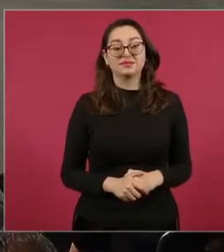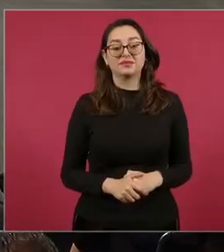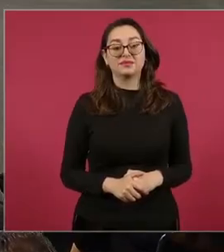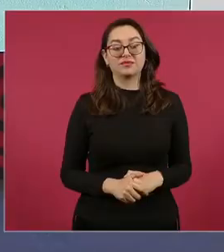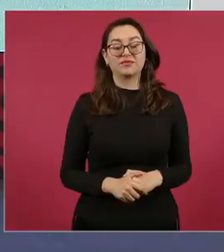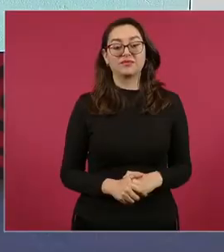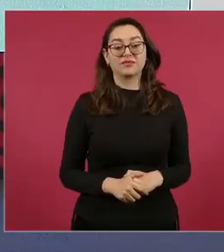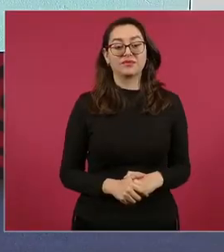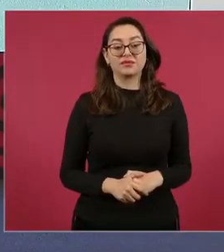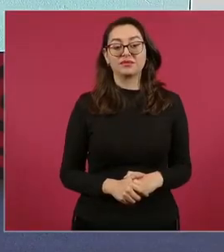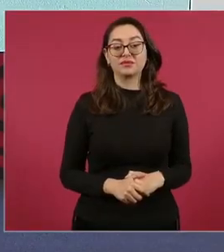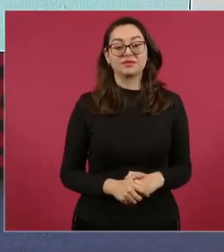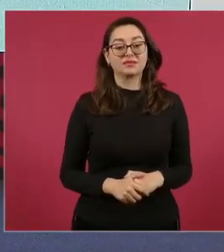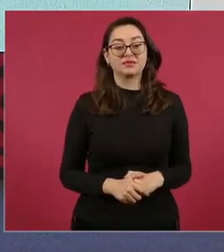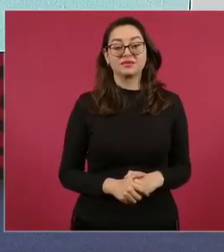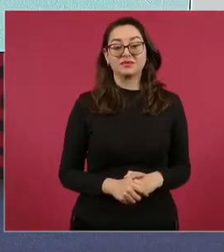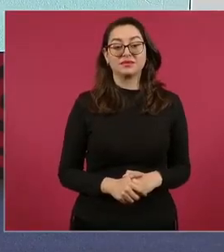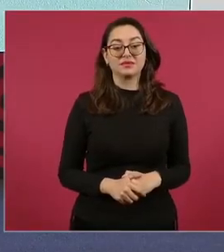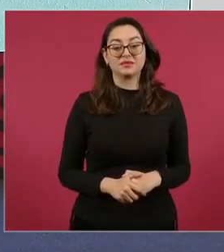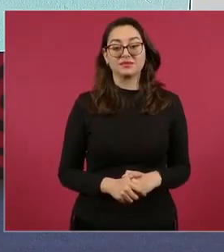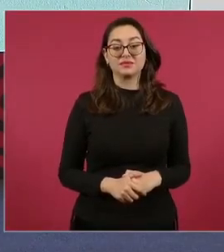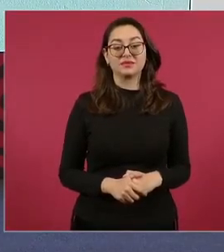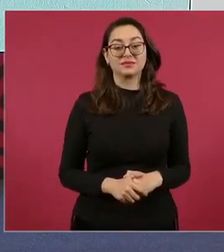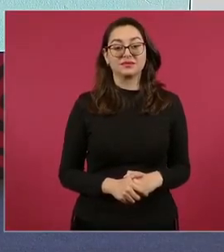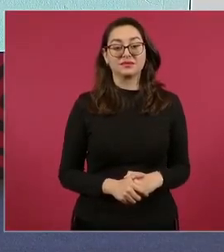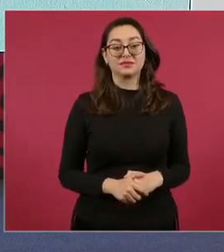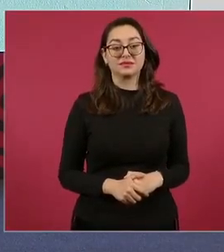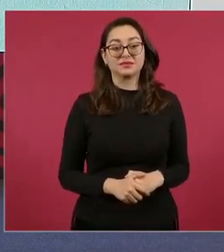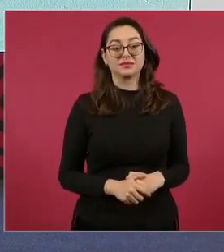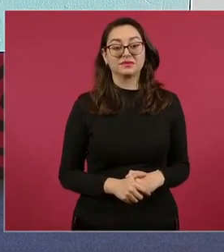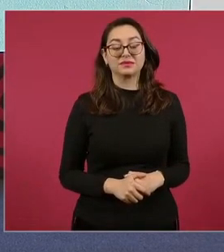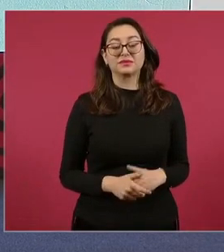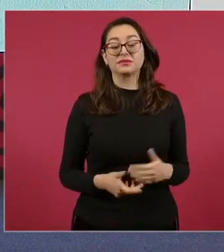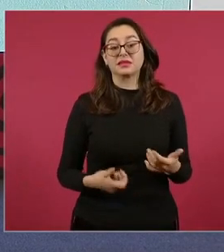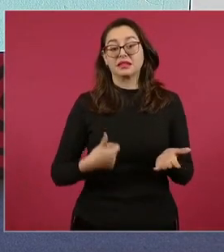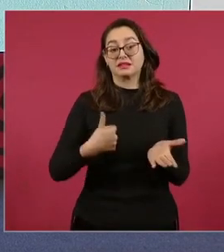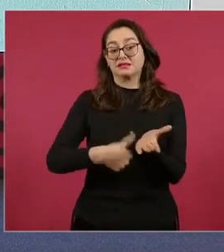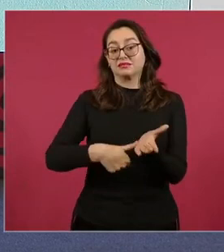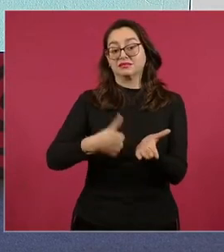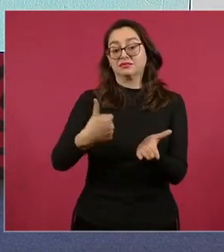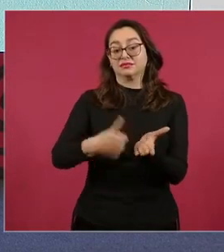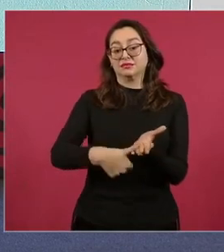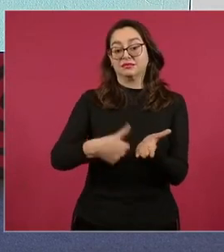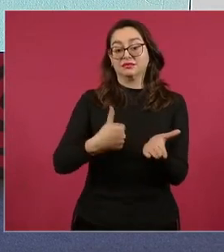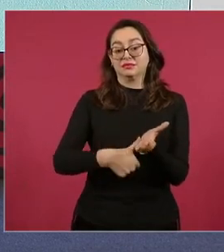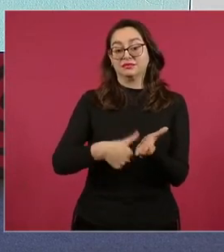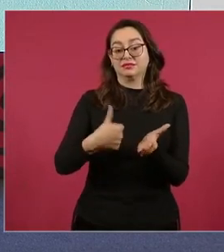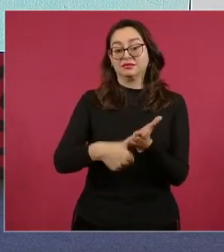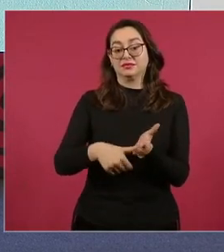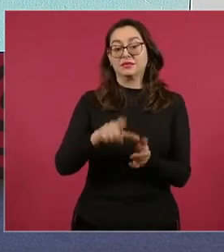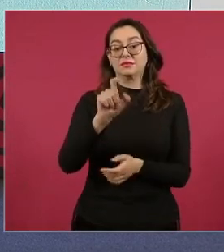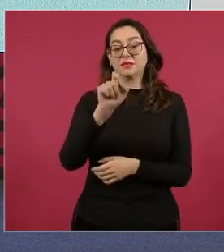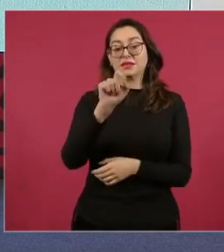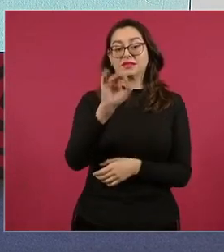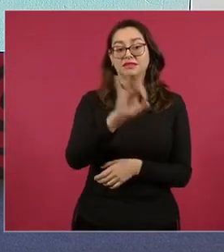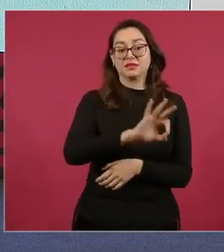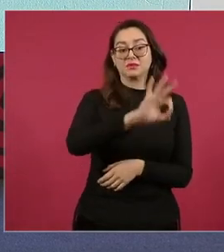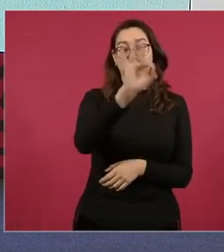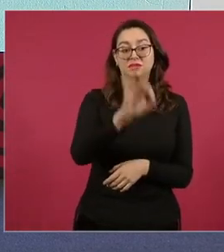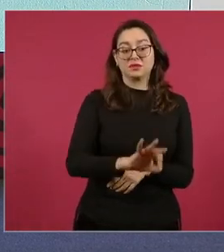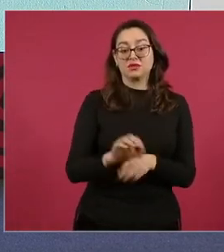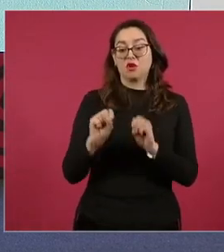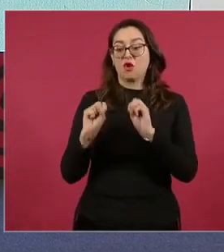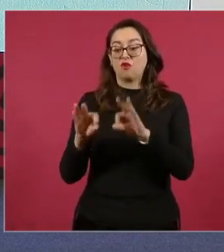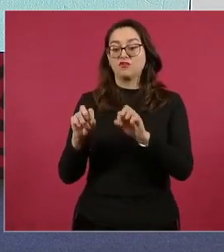20% de los registros civil y oficinas de recaudación.